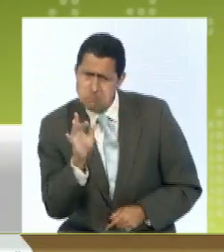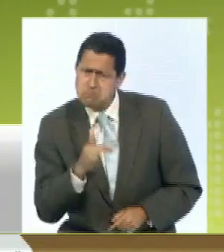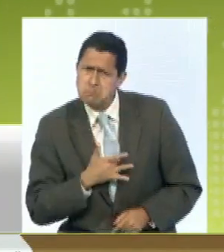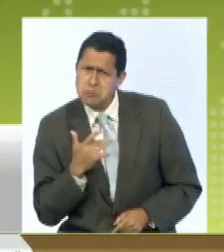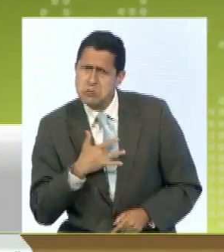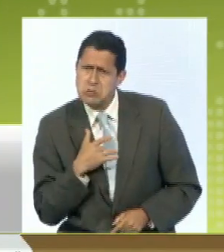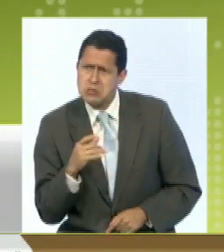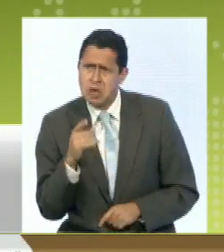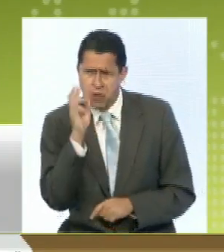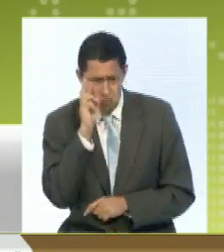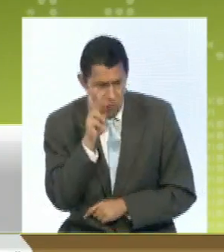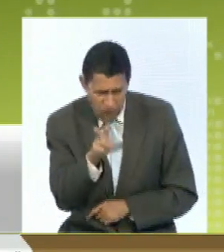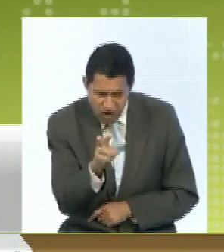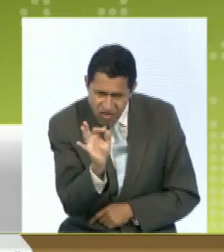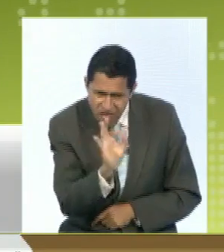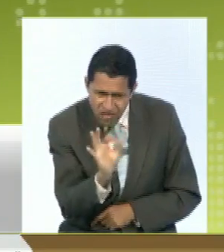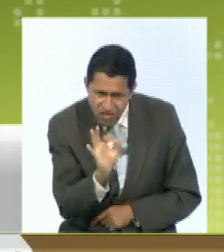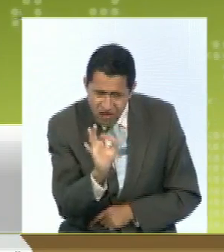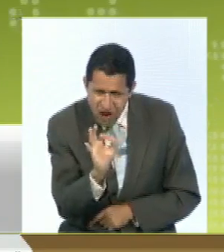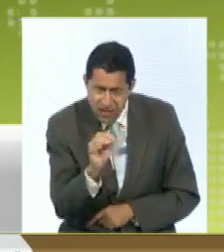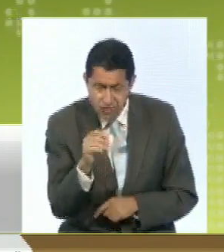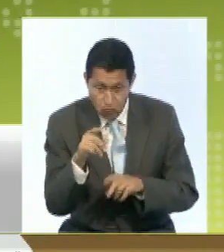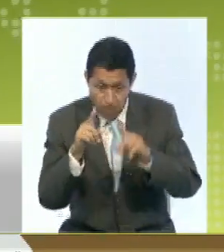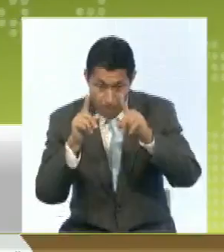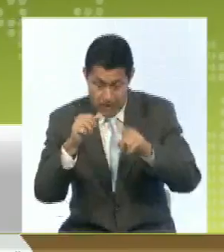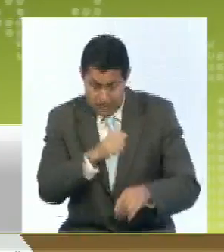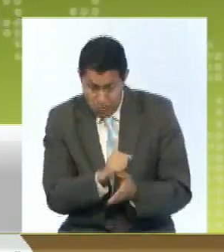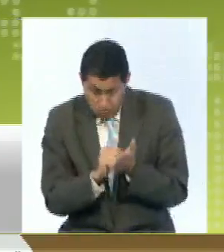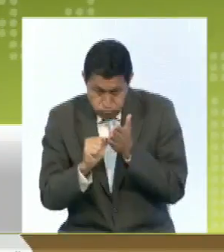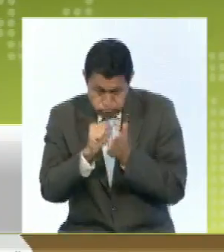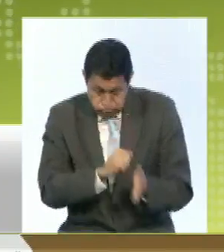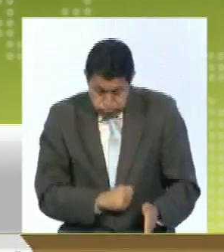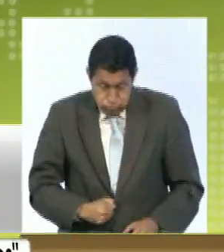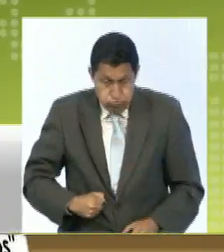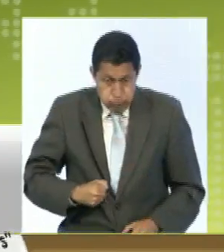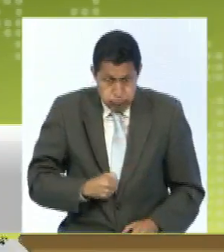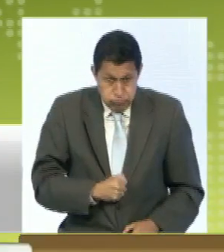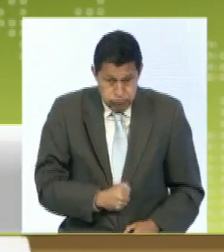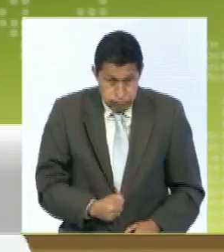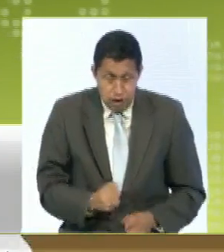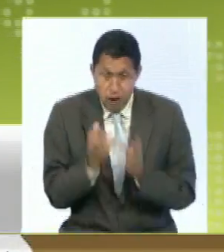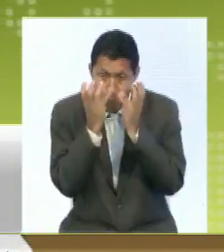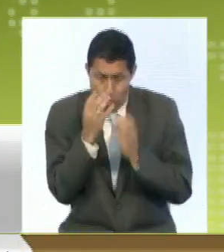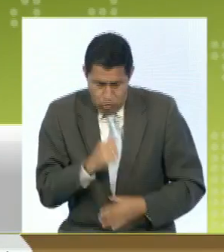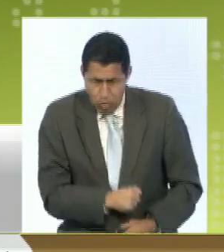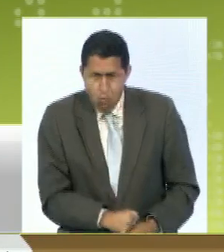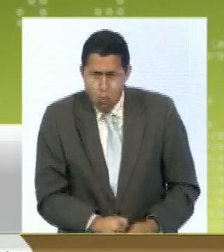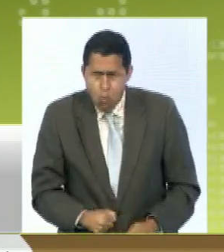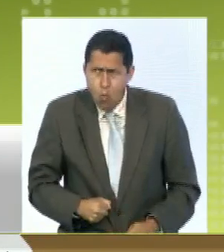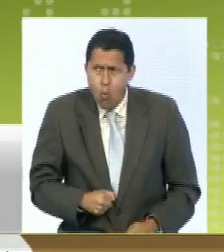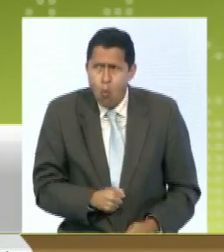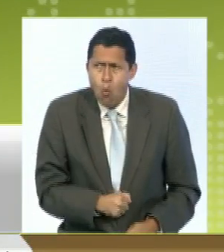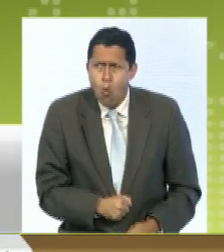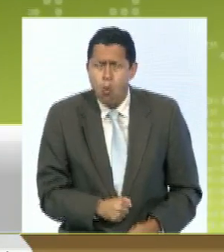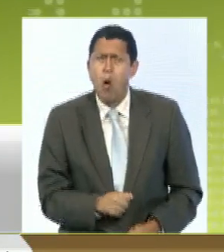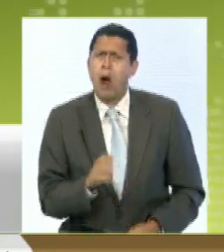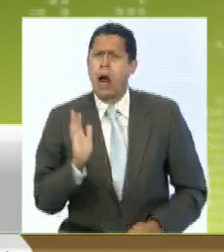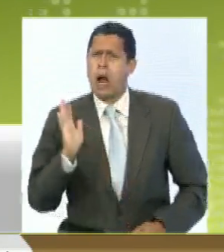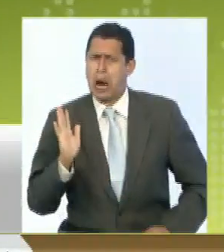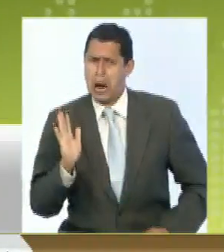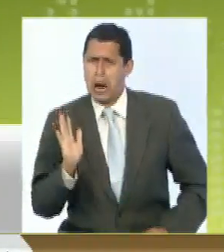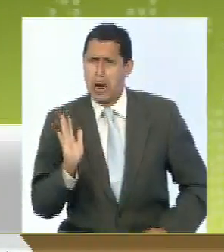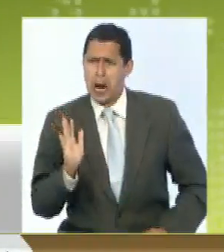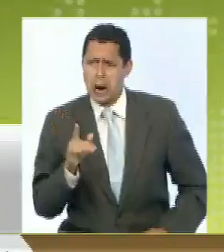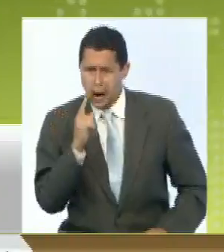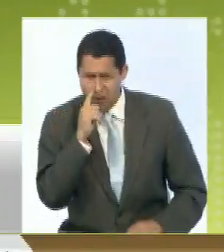examinar el paciente y no lo ves solamente le manda a hacer el eco que con el eco doppler testicular uno el examen que